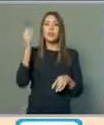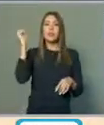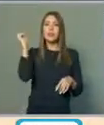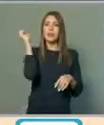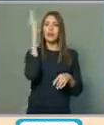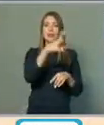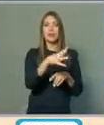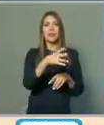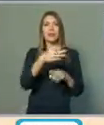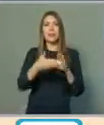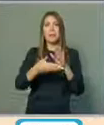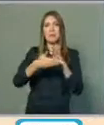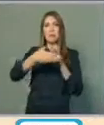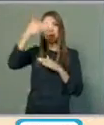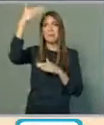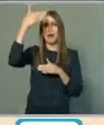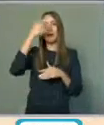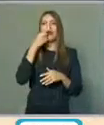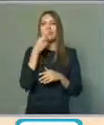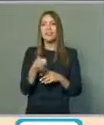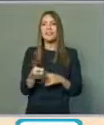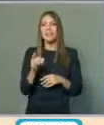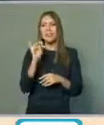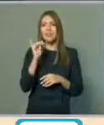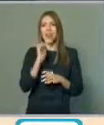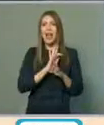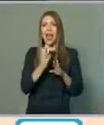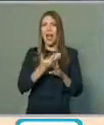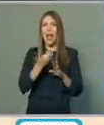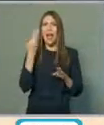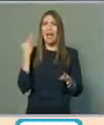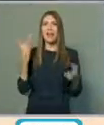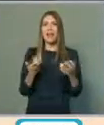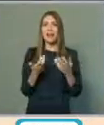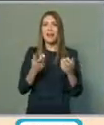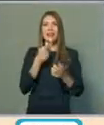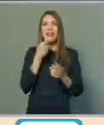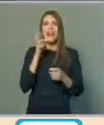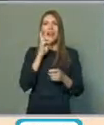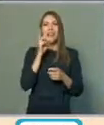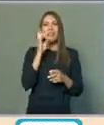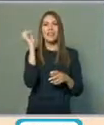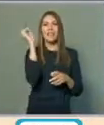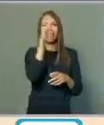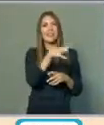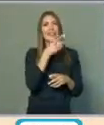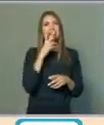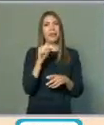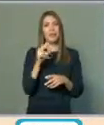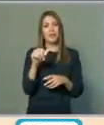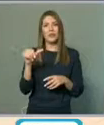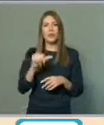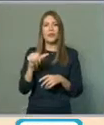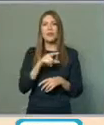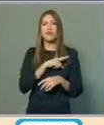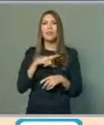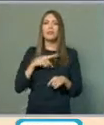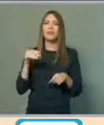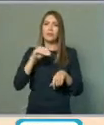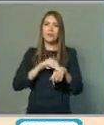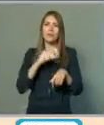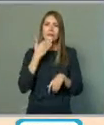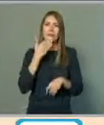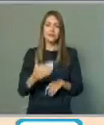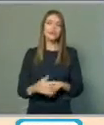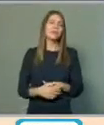ya lo hemos hecho aquí, sí se dice que... A ver, aviéntalo. Ay. No, hoy no, compañero, hoy no, hoy nos vamos a portar bien, ¿ok? Muy bien, bueno,